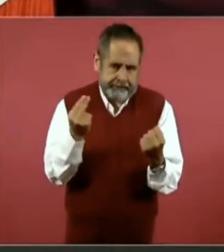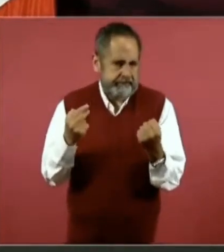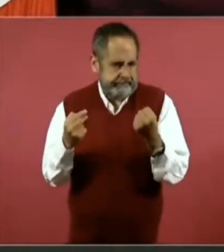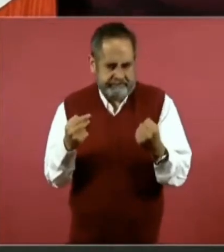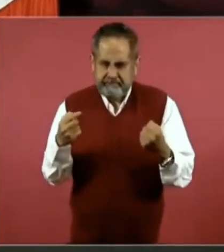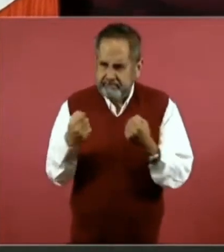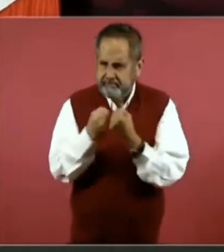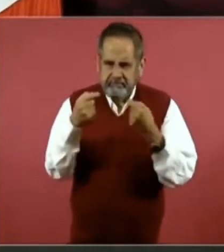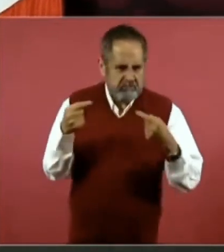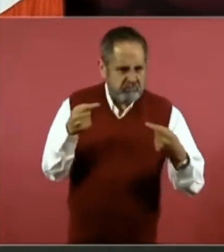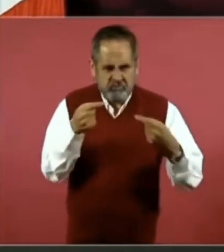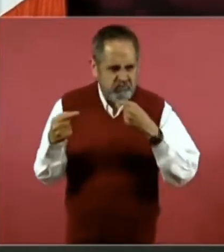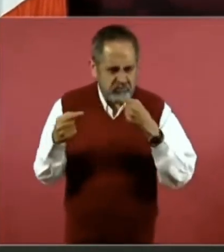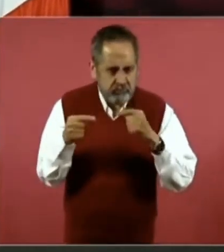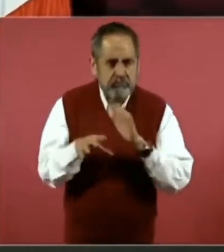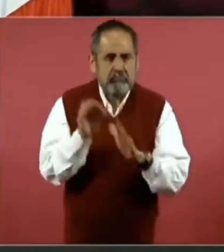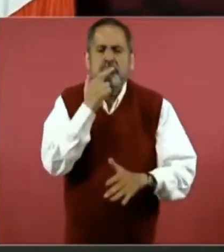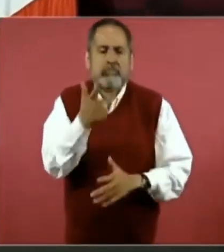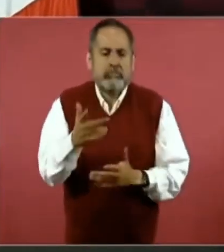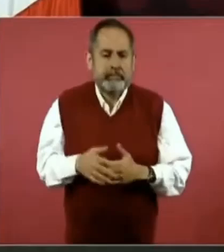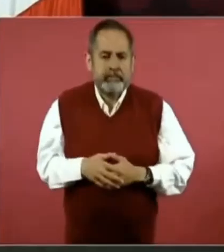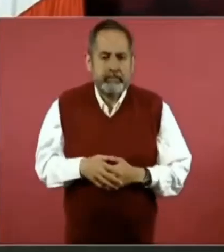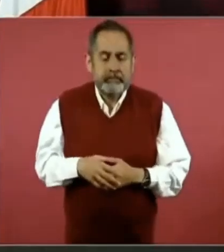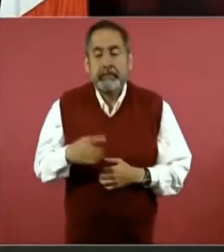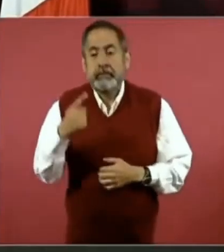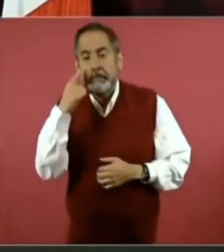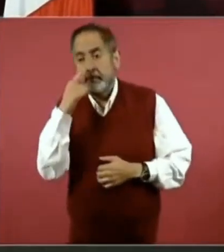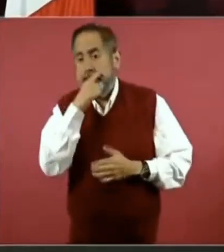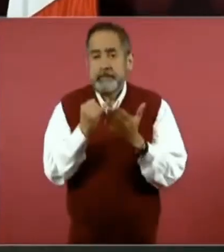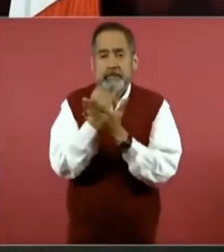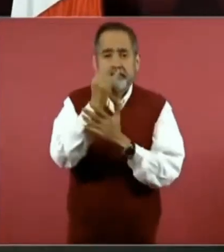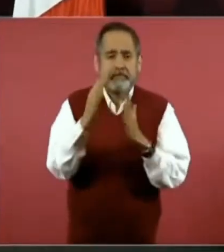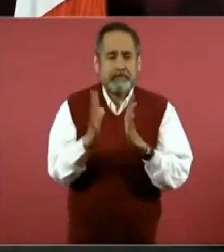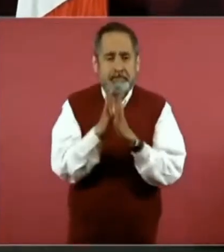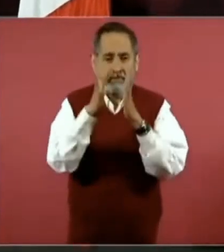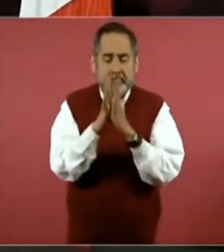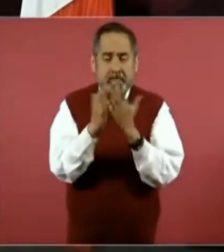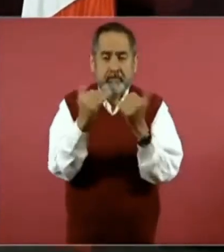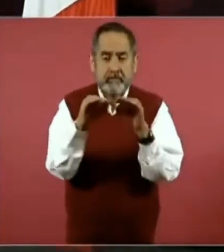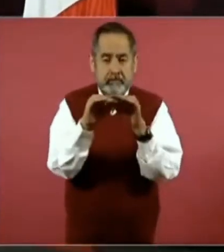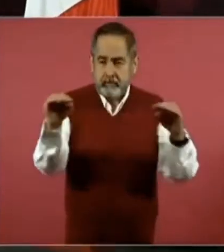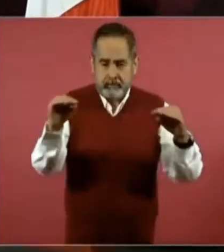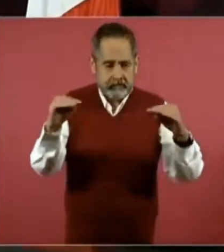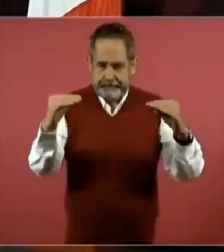La democracia son contrapesos, son equilibrios.